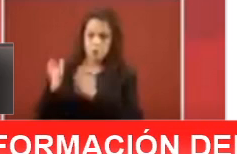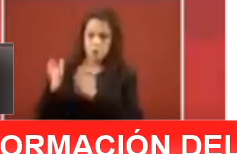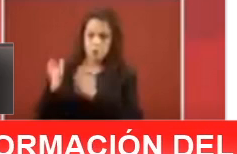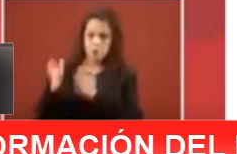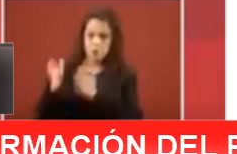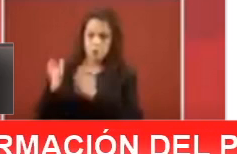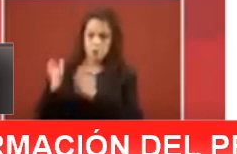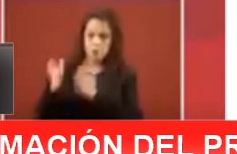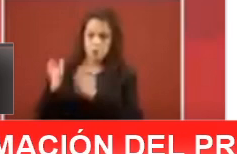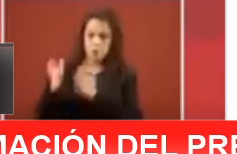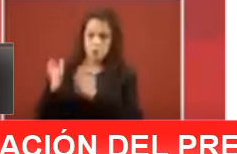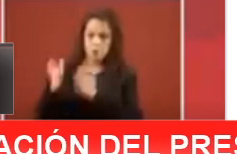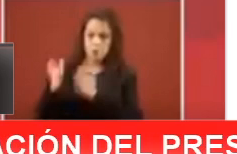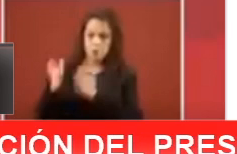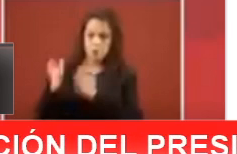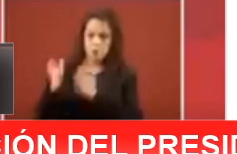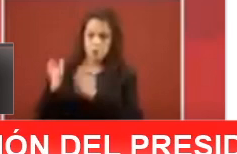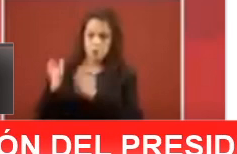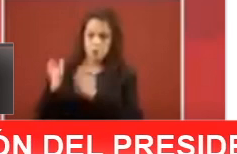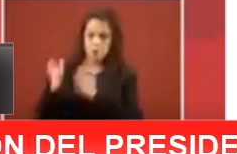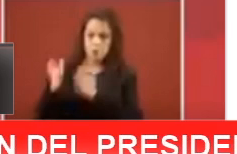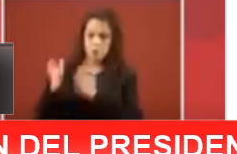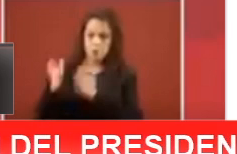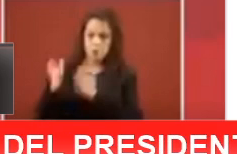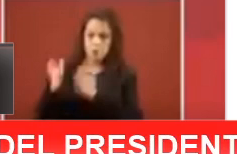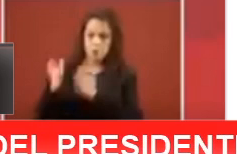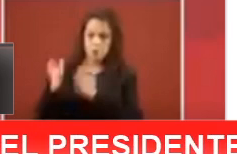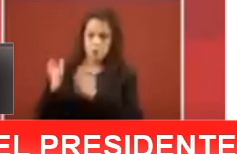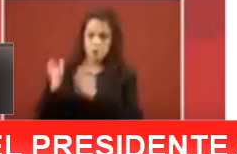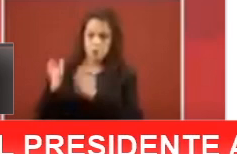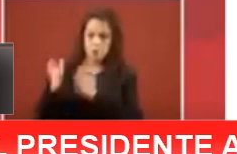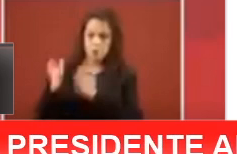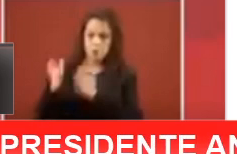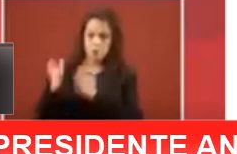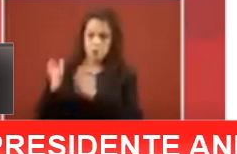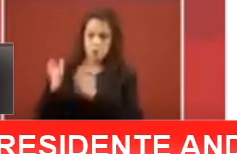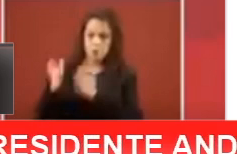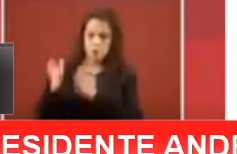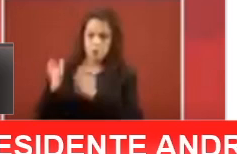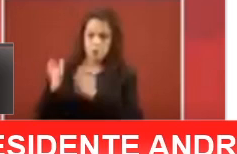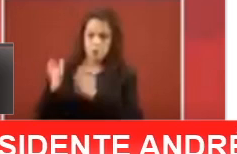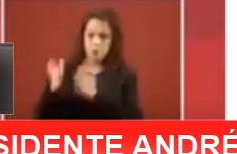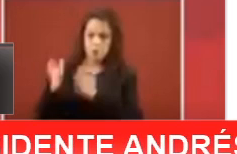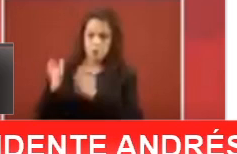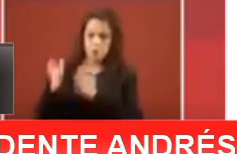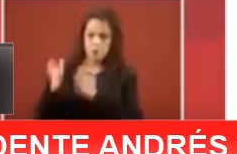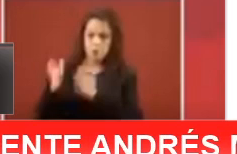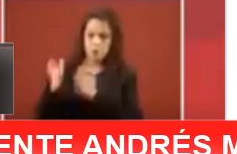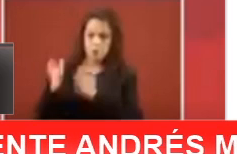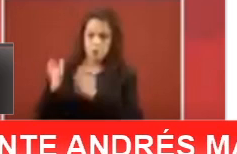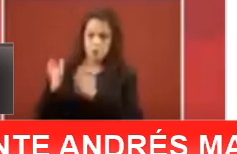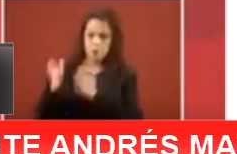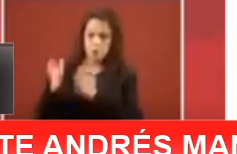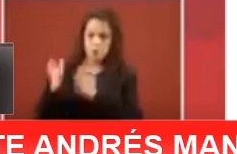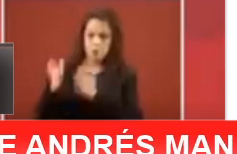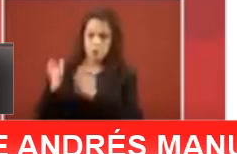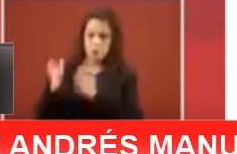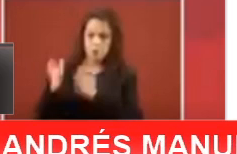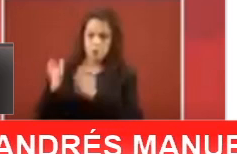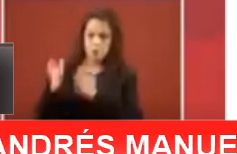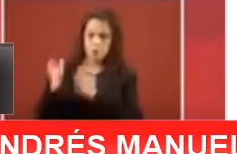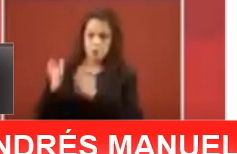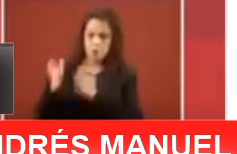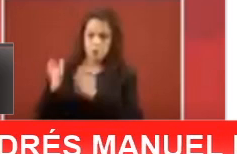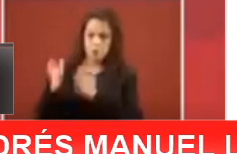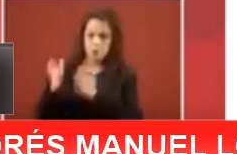presidente, bueno, si no quieren, pues ni modo. Y ustedes se hacen cargo en el estado. Les vamos a dar el presupuesto, pero si hay fallas,